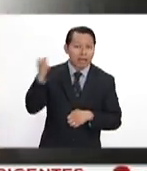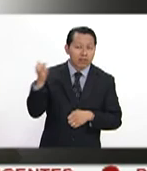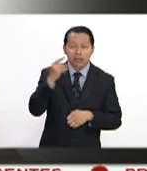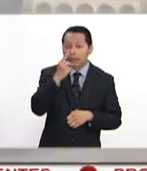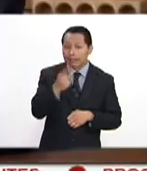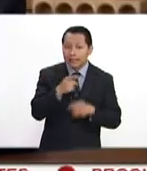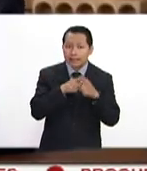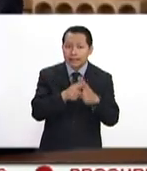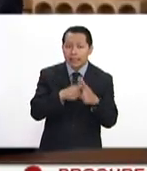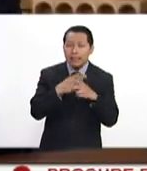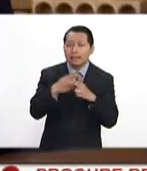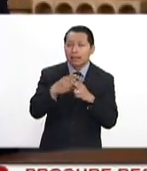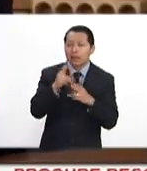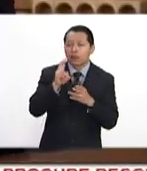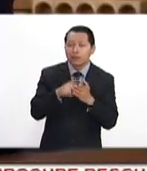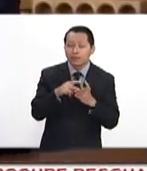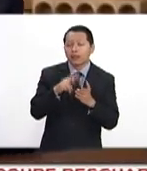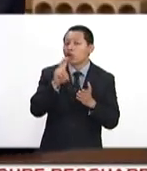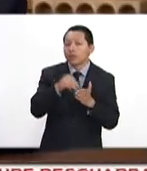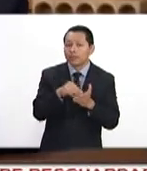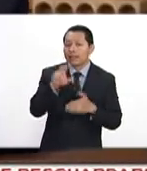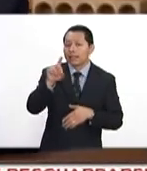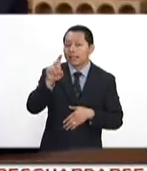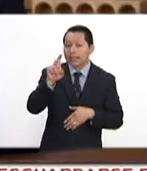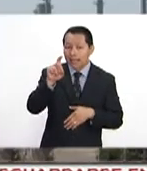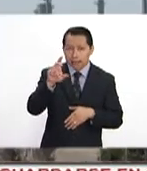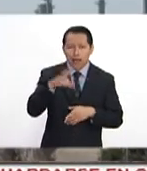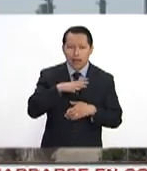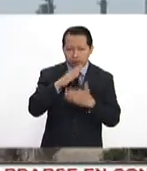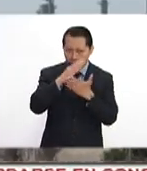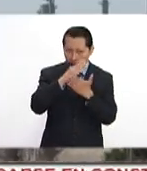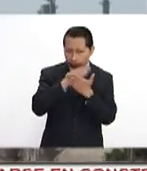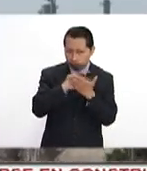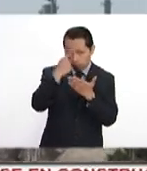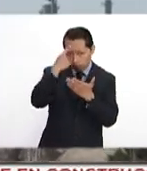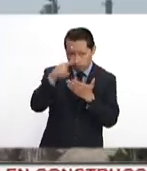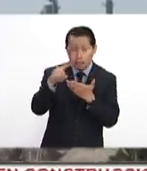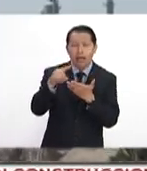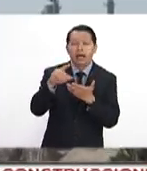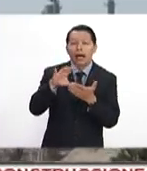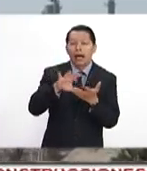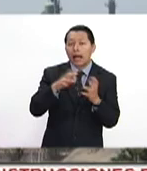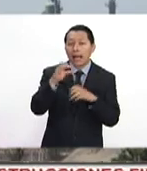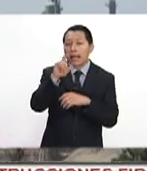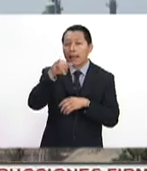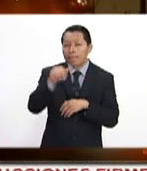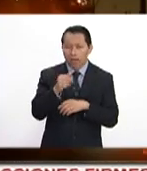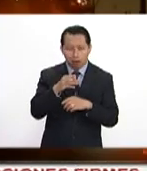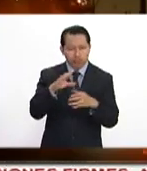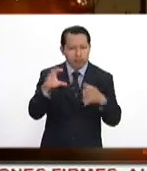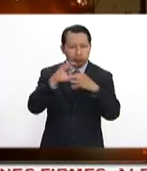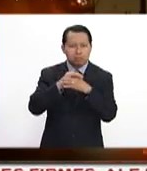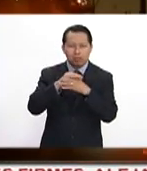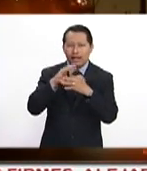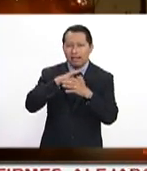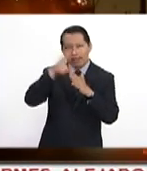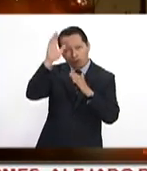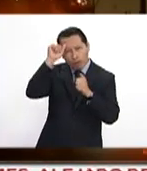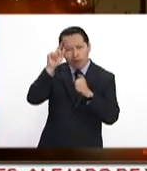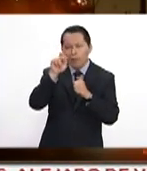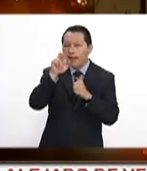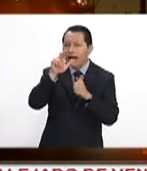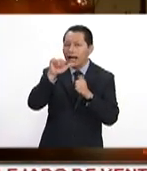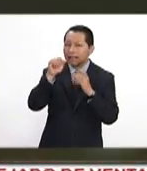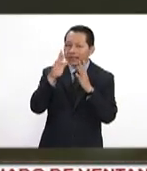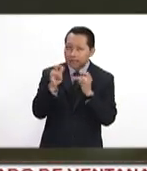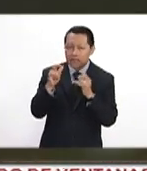continuar hasta 2030 medidas rigurosas para combatir el cambio climático alineadas al Acuerdo de París, el mismo